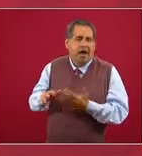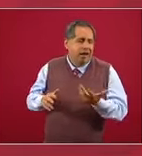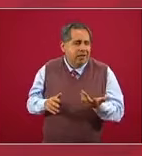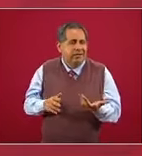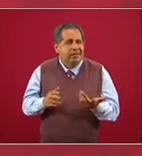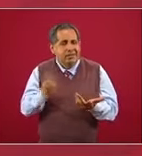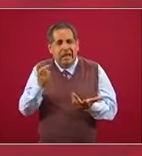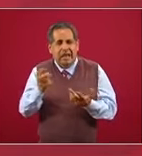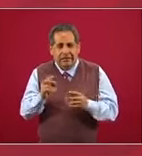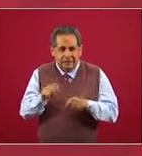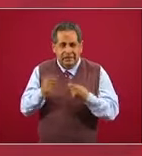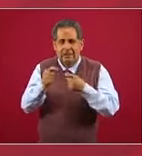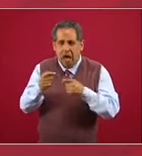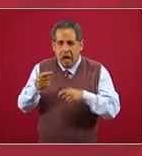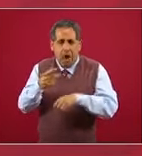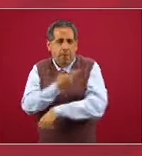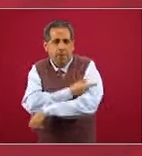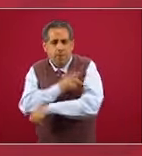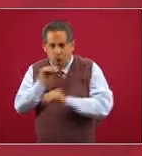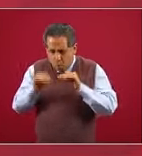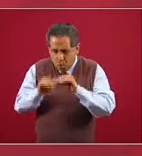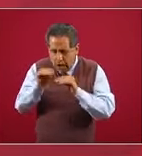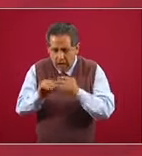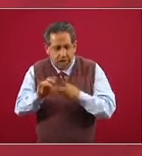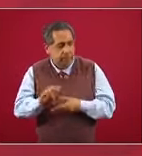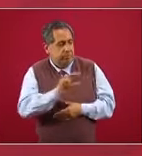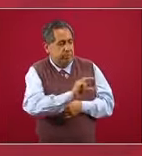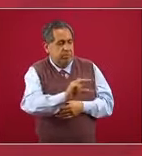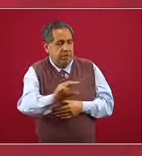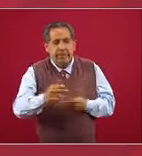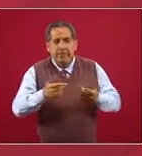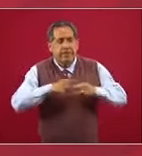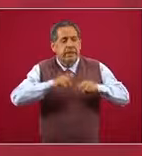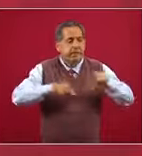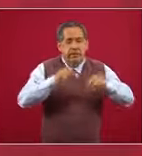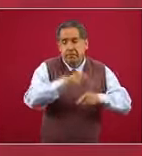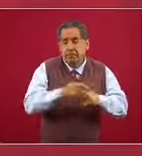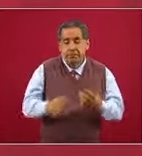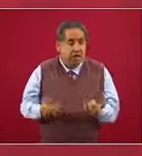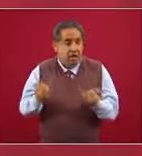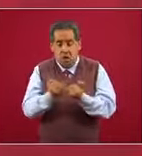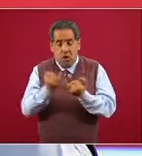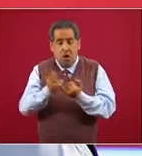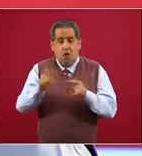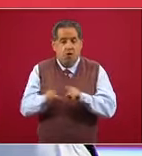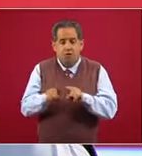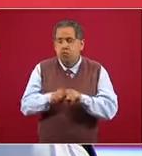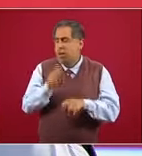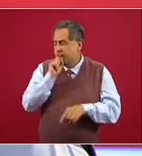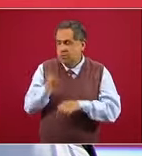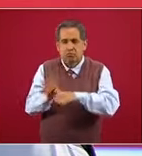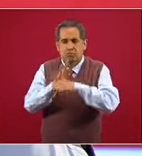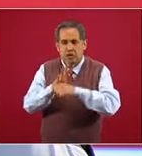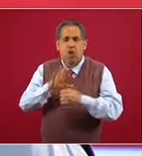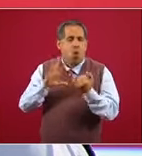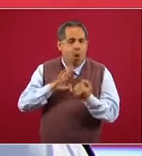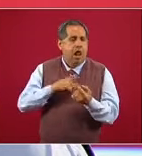deberá ser la composición de la vacuna en base a estos virus identificados. Muy probablemente en un futuro COVID-19 va a